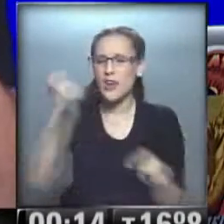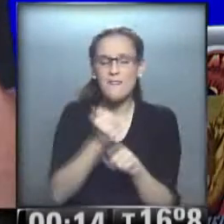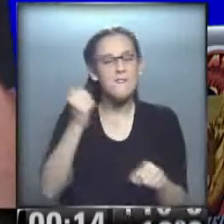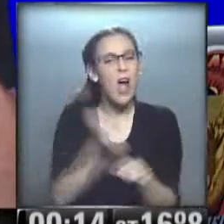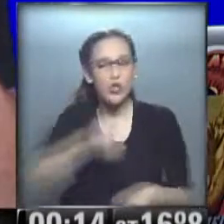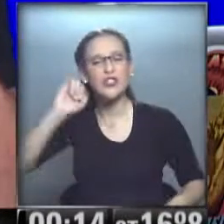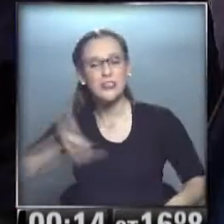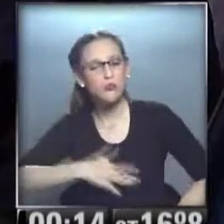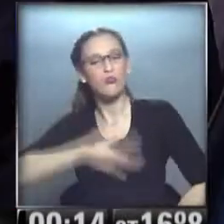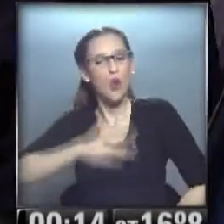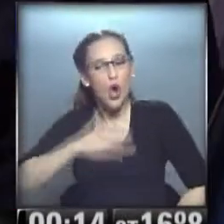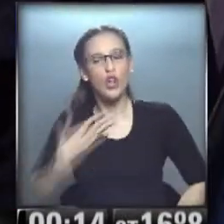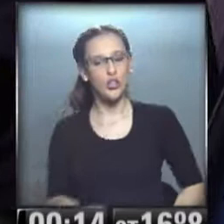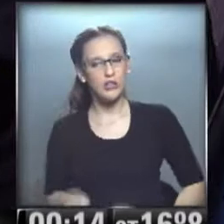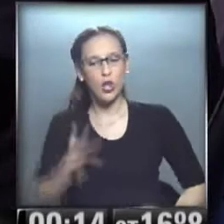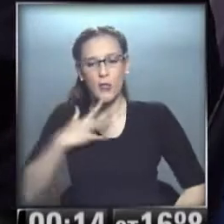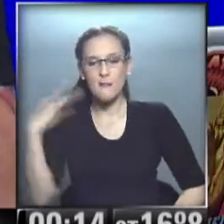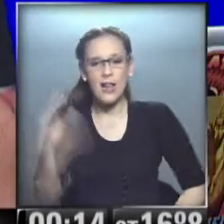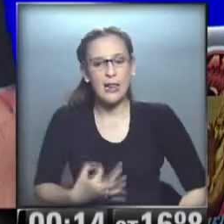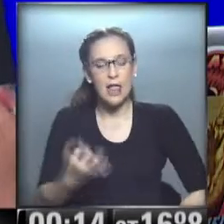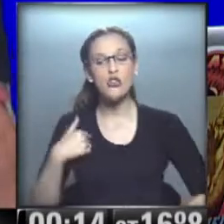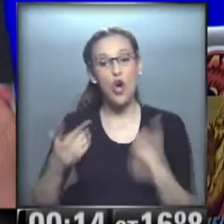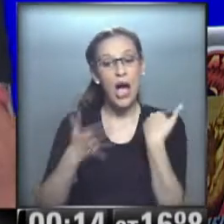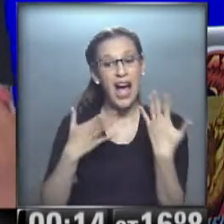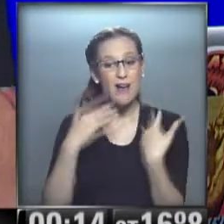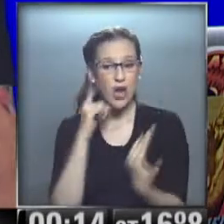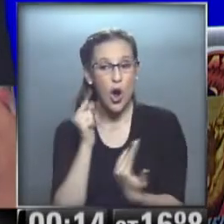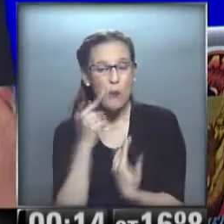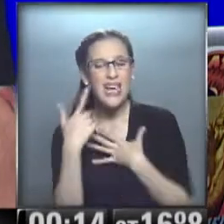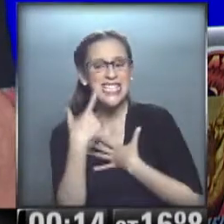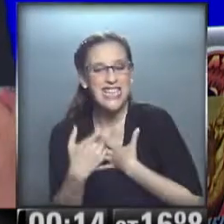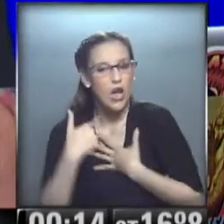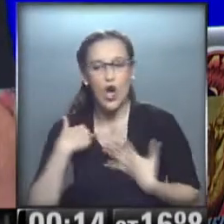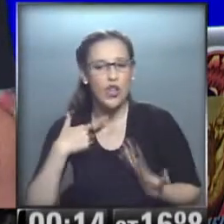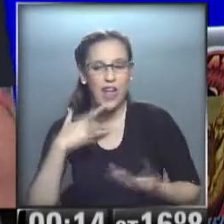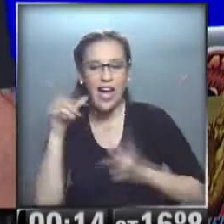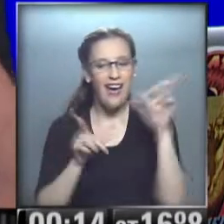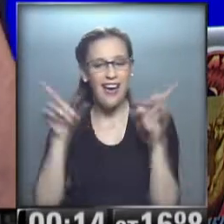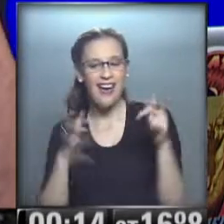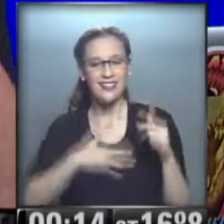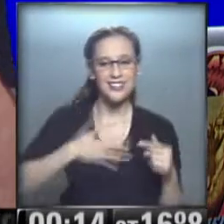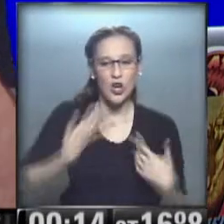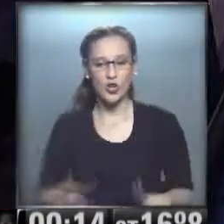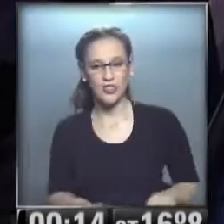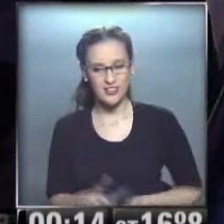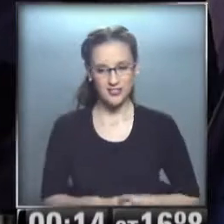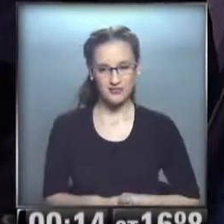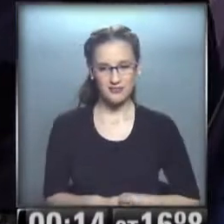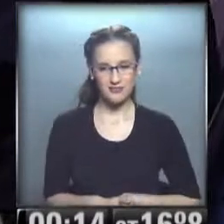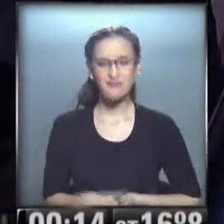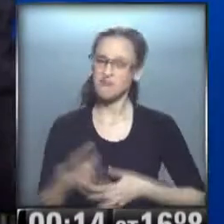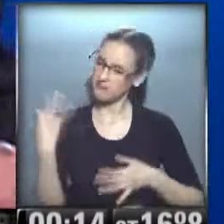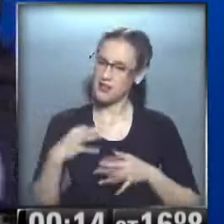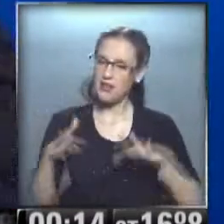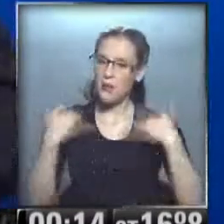con lo que está haciendo. Estoy seguro porque hablé con él y se le nota en el trabajo que acaba de editar. Así que hay que